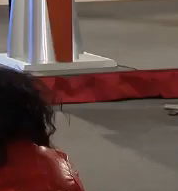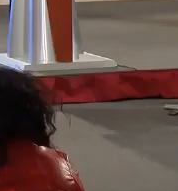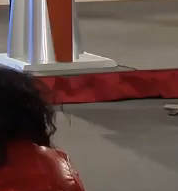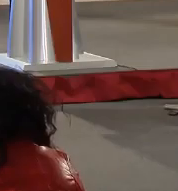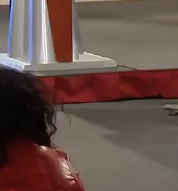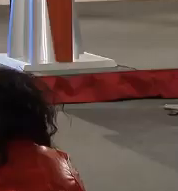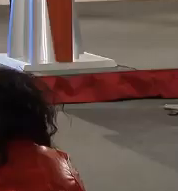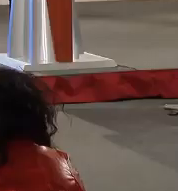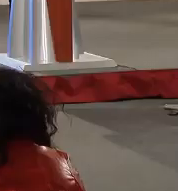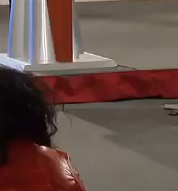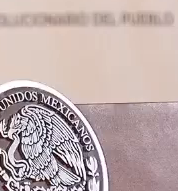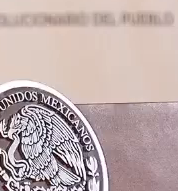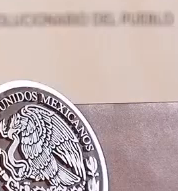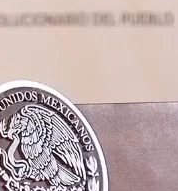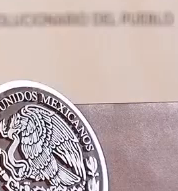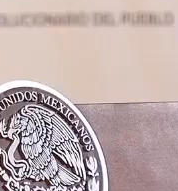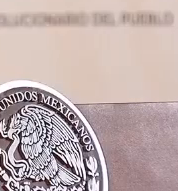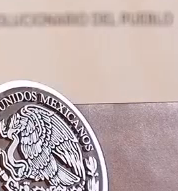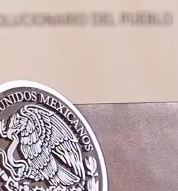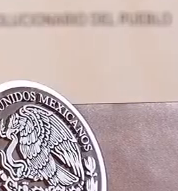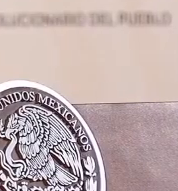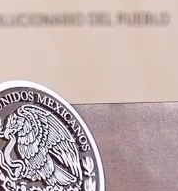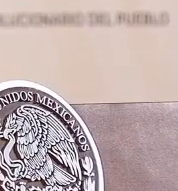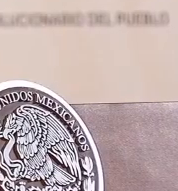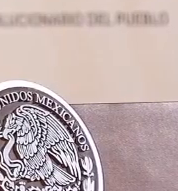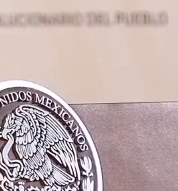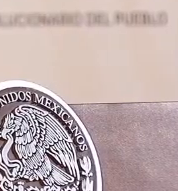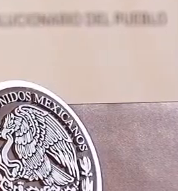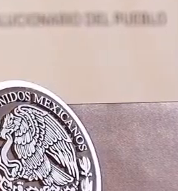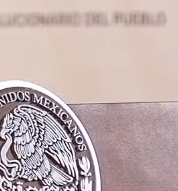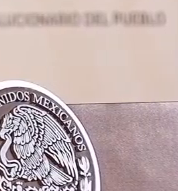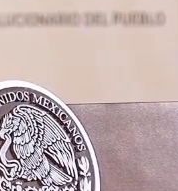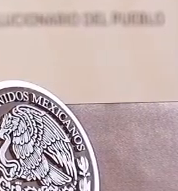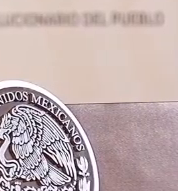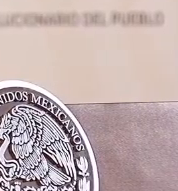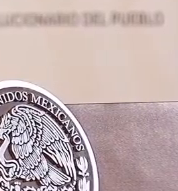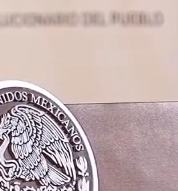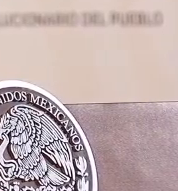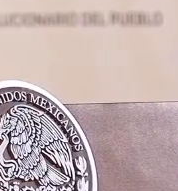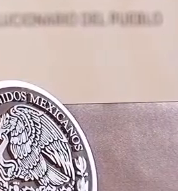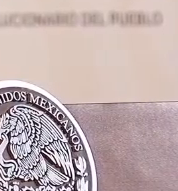los griegos ya hablaban de la necesidad